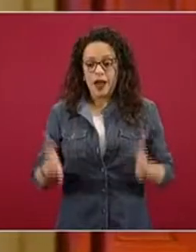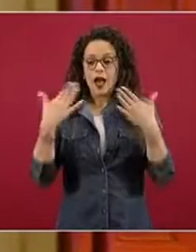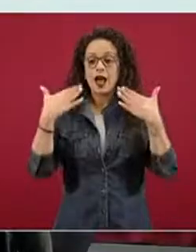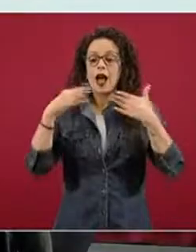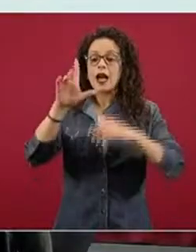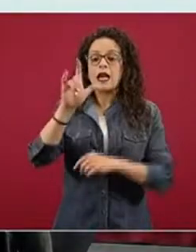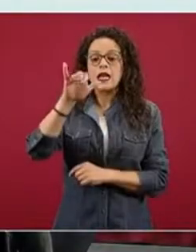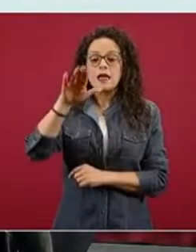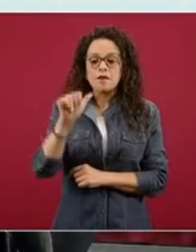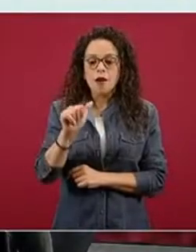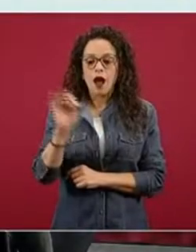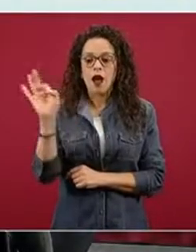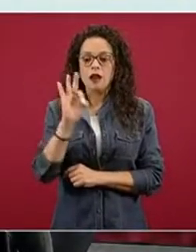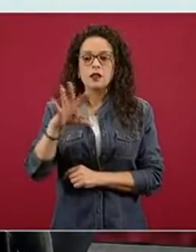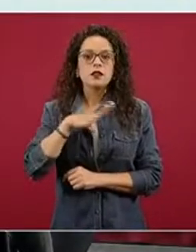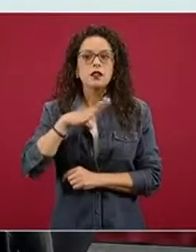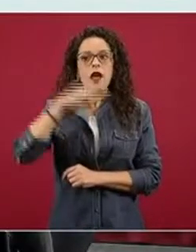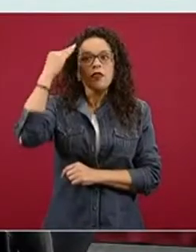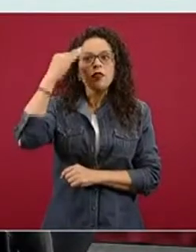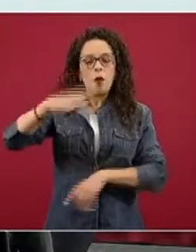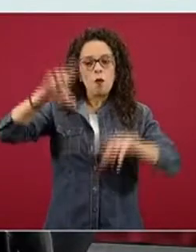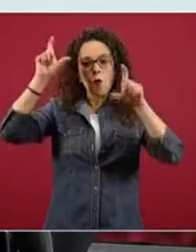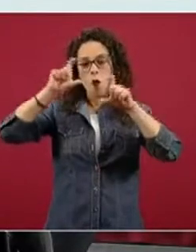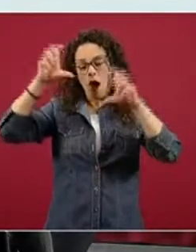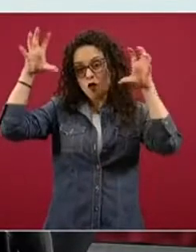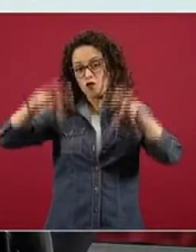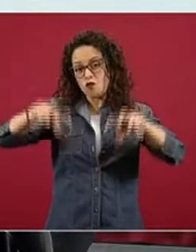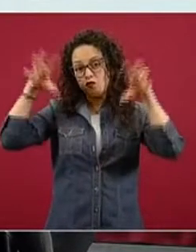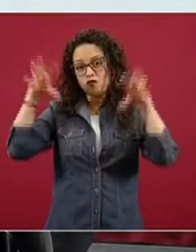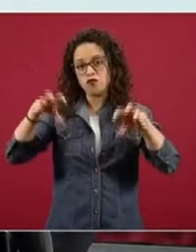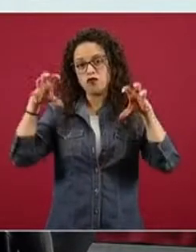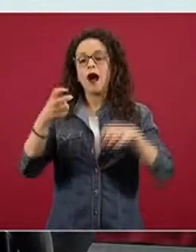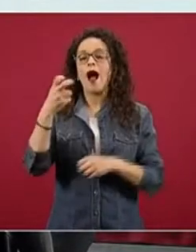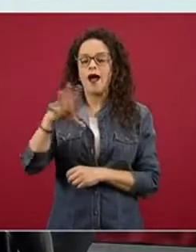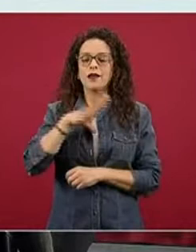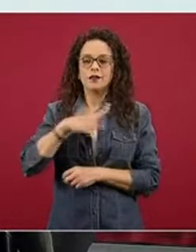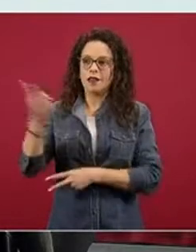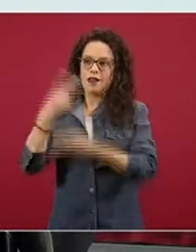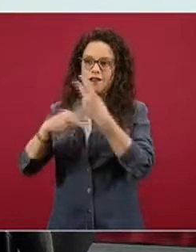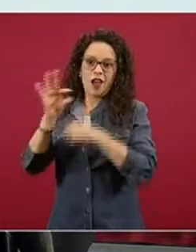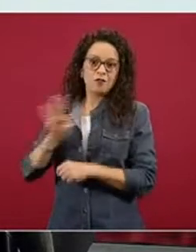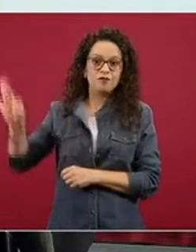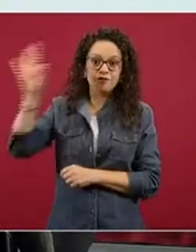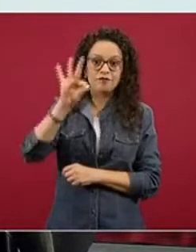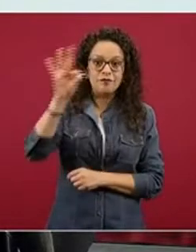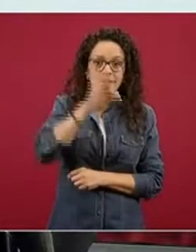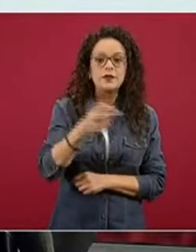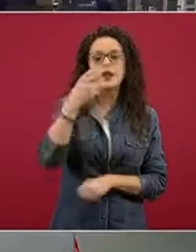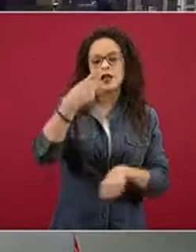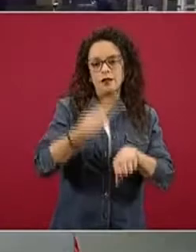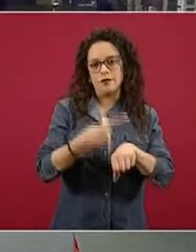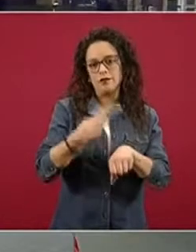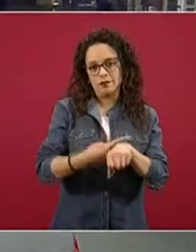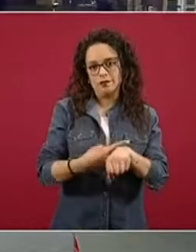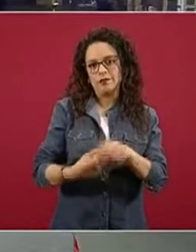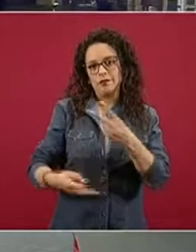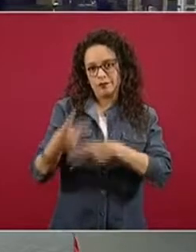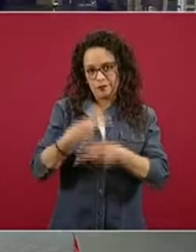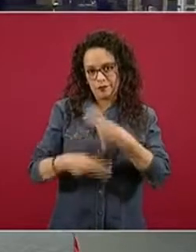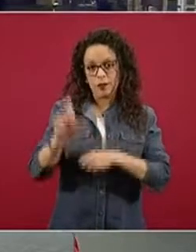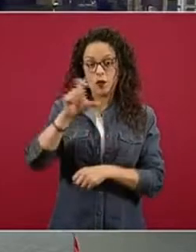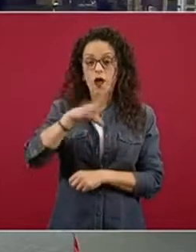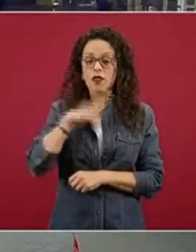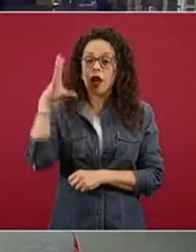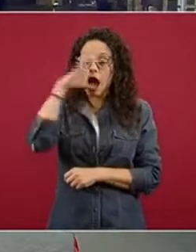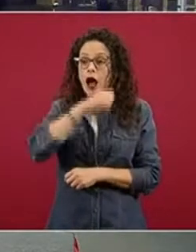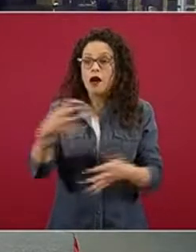nosotros tenemos una temporada de lluvia, aumenta el dengue. Cuando nosotros tenemos una temporada calurosa, aumenta el dengue.